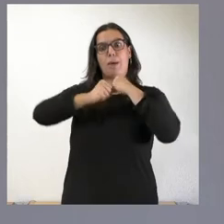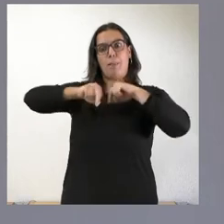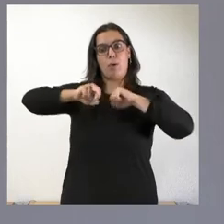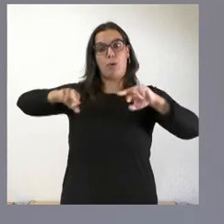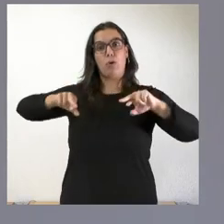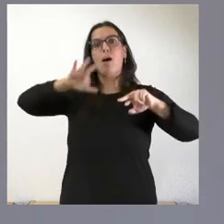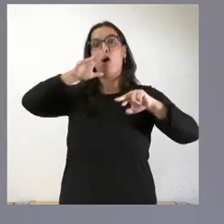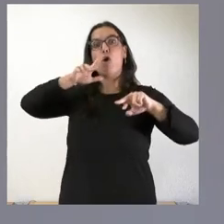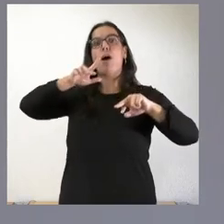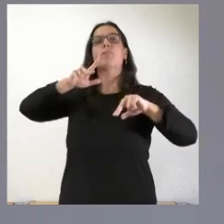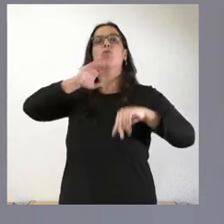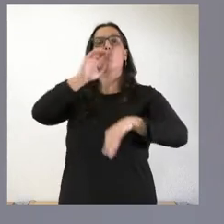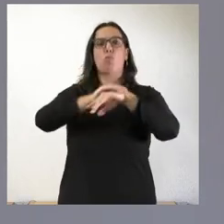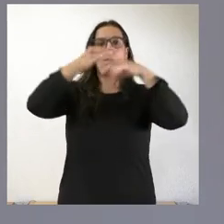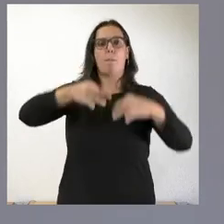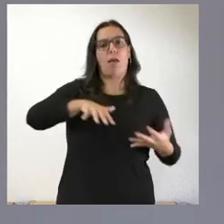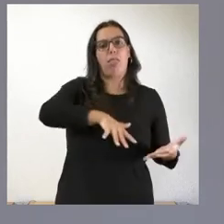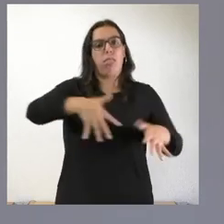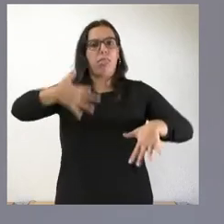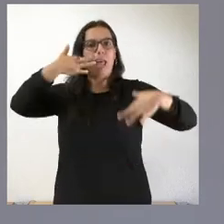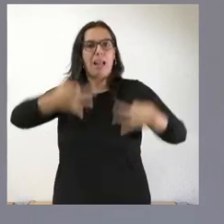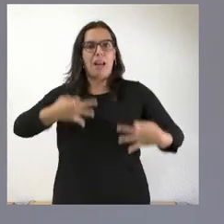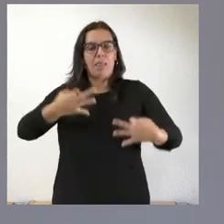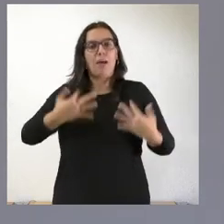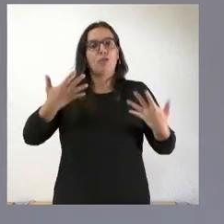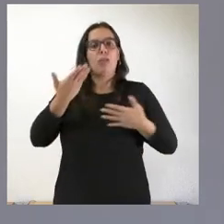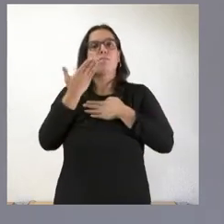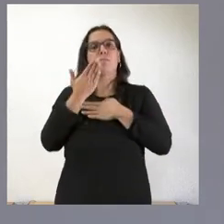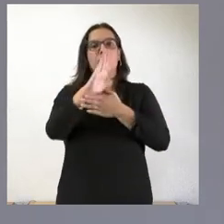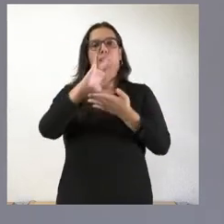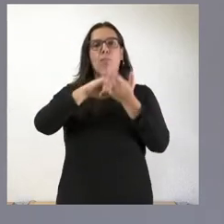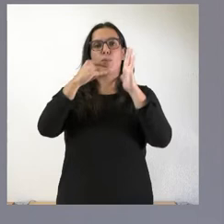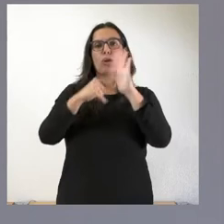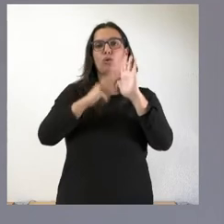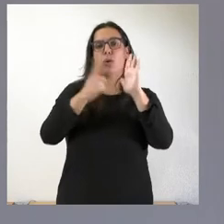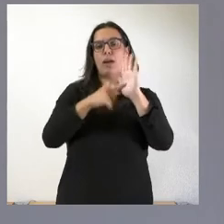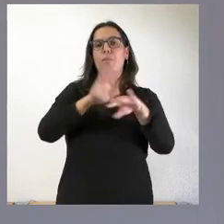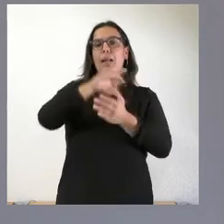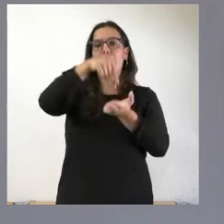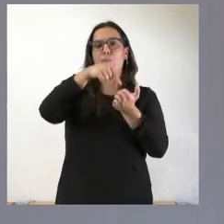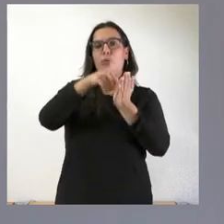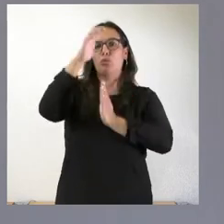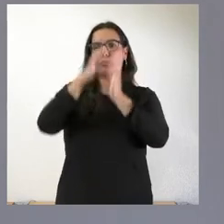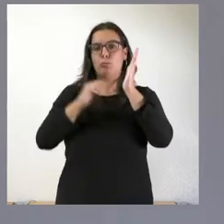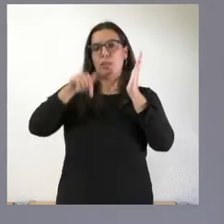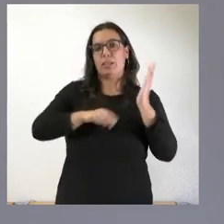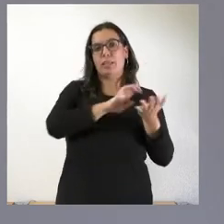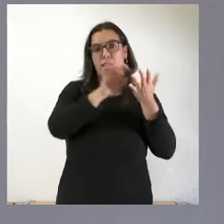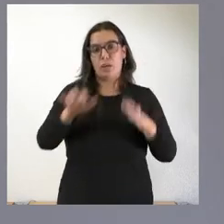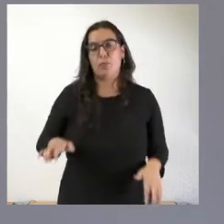cumple, es una realidad y se presenta, por tanto, un proyecto de ley de rebaja de impuestos en Castilla y León. Creemos que